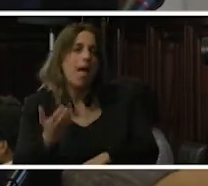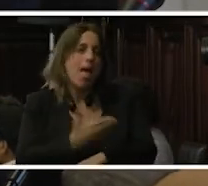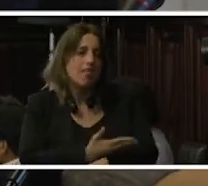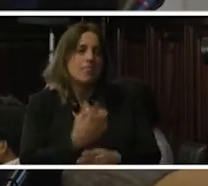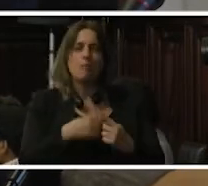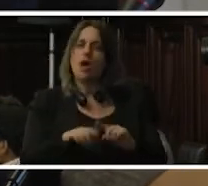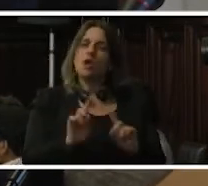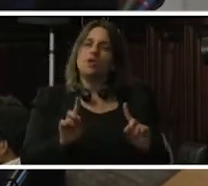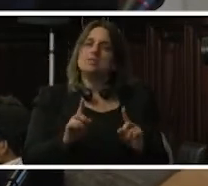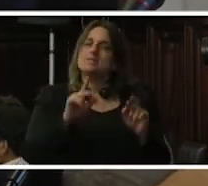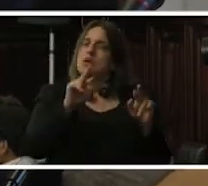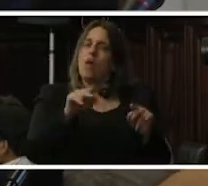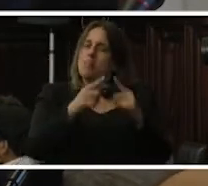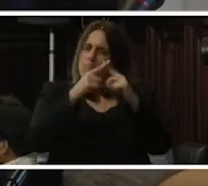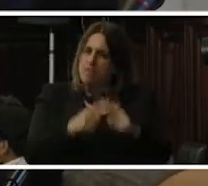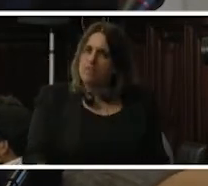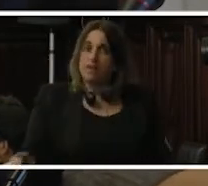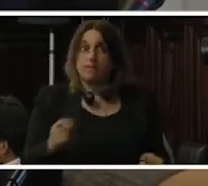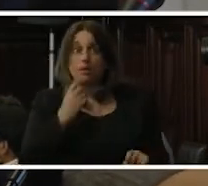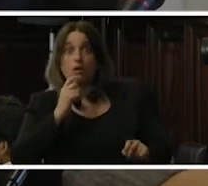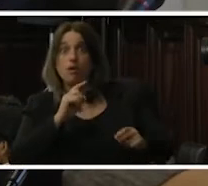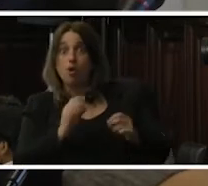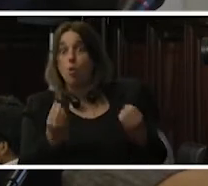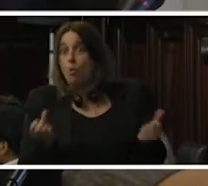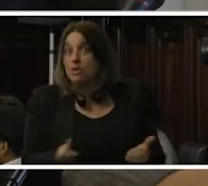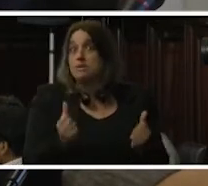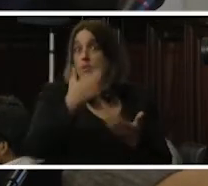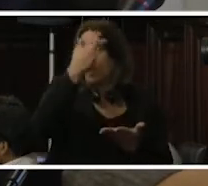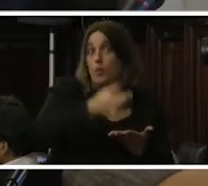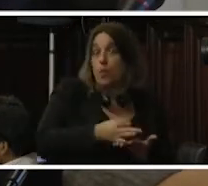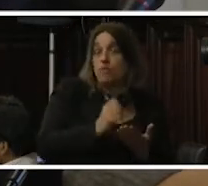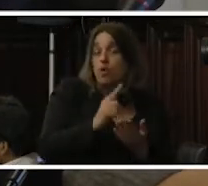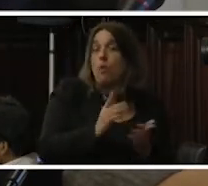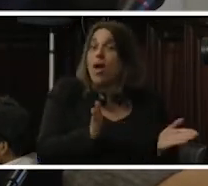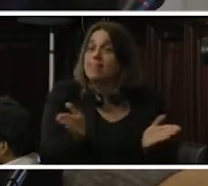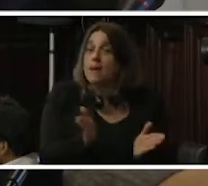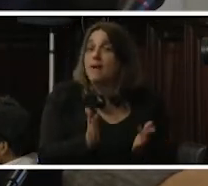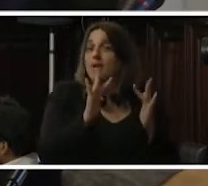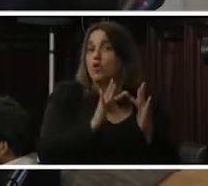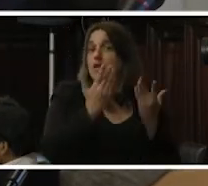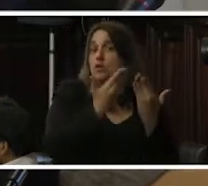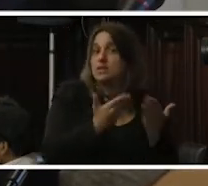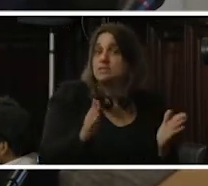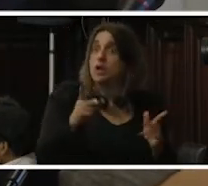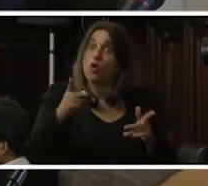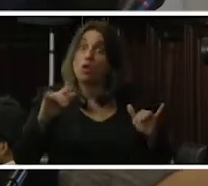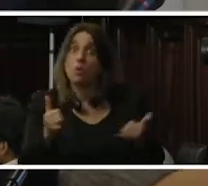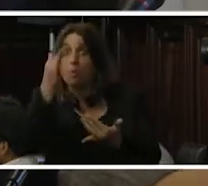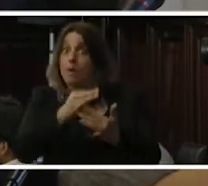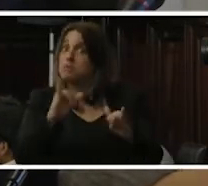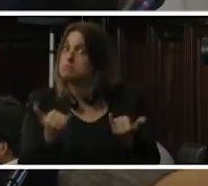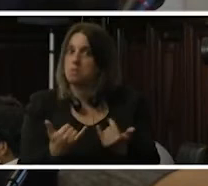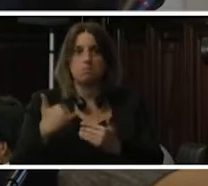porque no es lo mismo esta relación con pueblos que están en una etapa de contacto inicial con otros que ya están en una